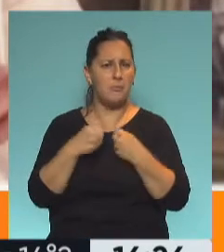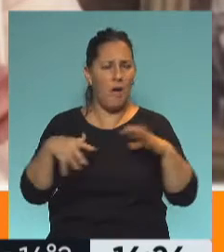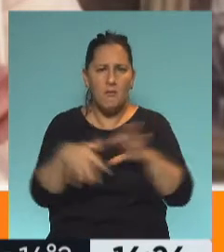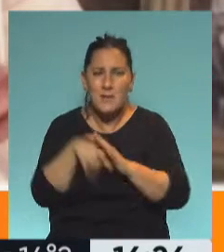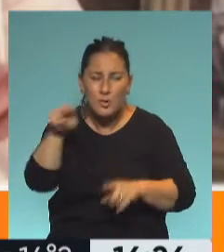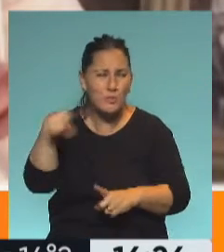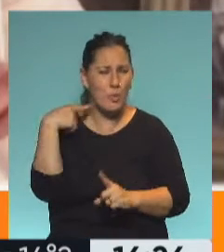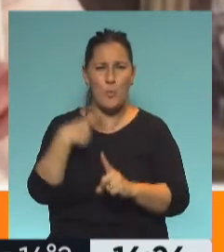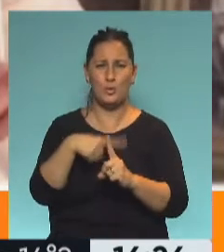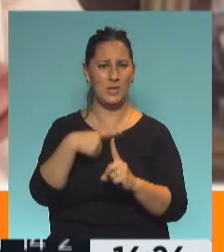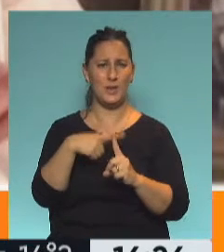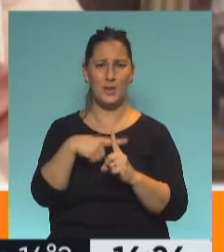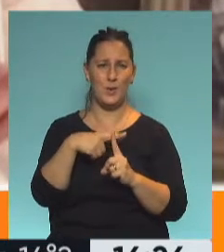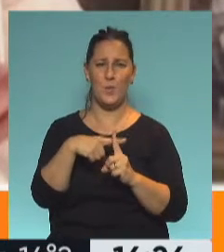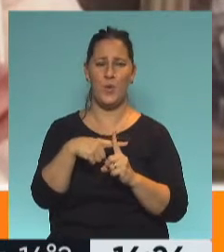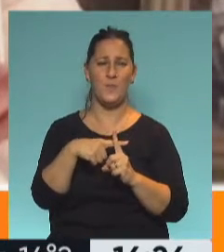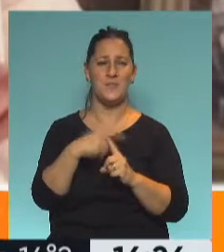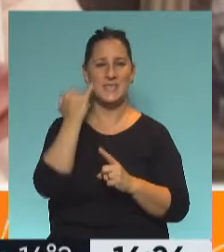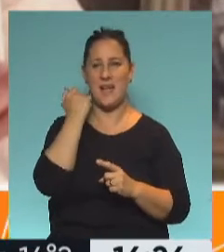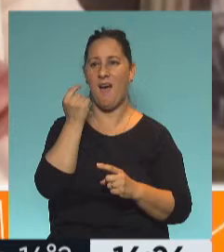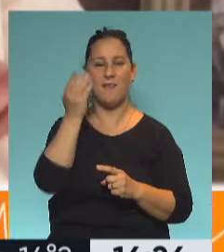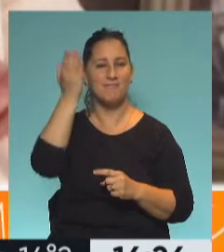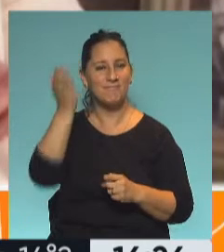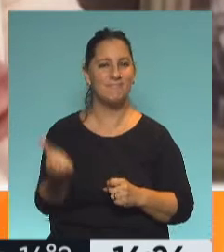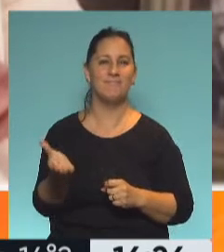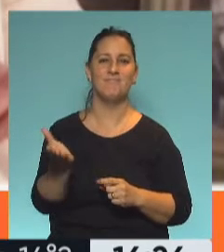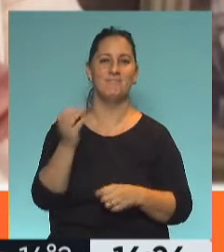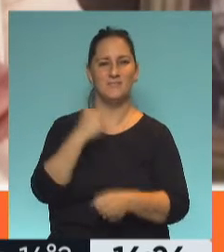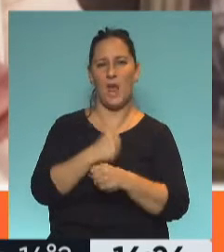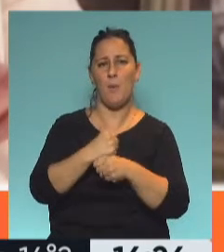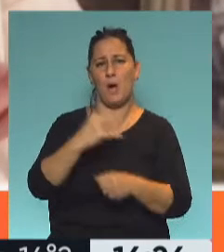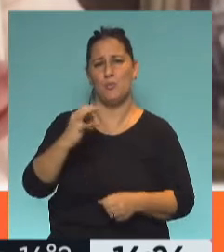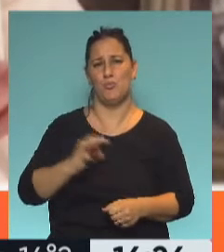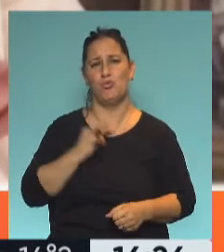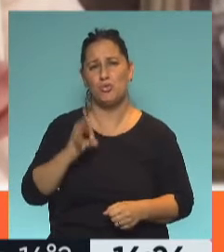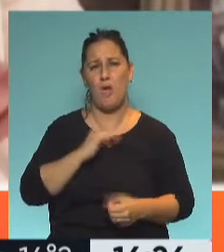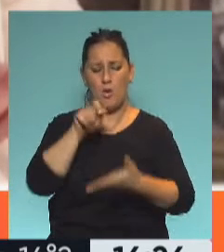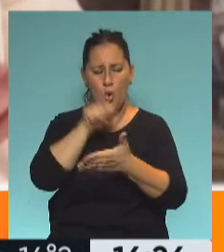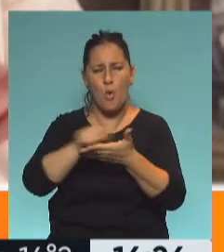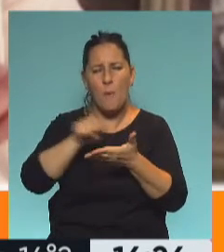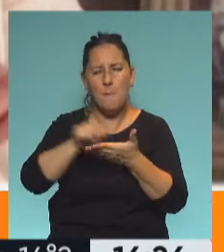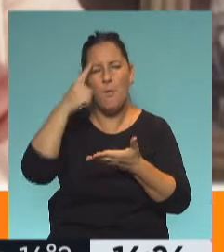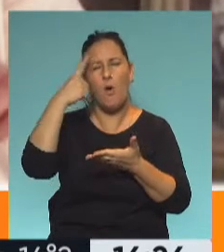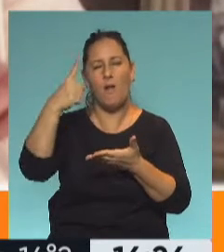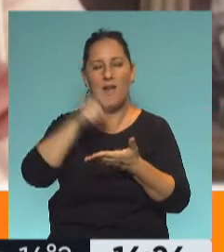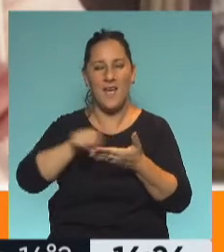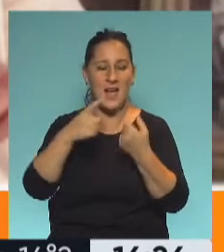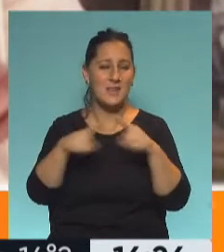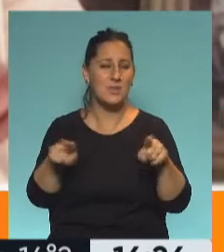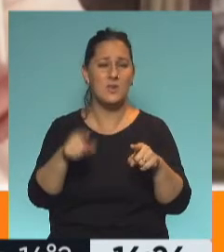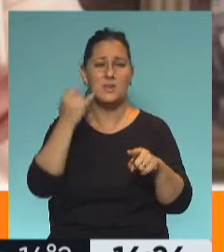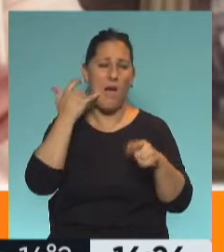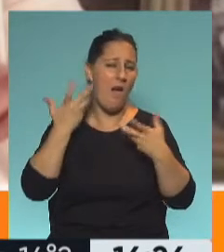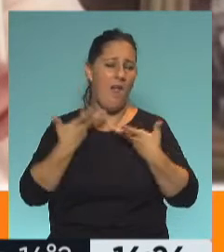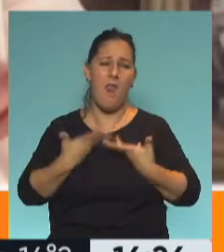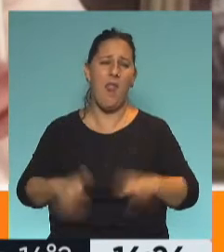muy linda, que bueno, que ya ella, como trabaja hace tanto tiempo componiendo, me imagino que ya le sale natural,